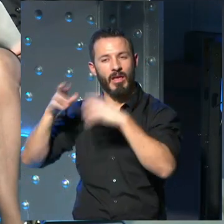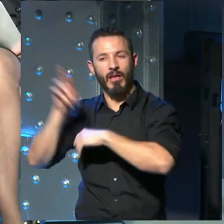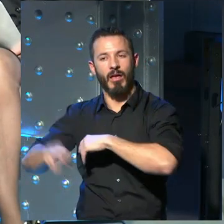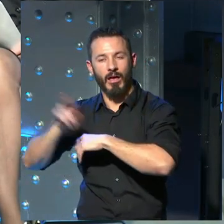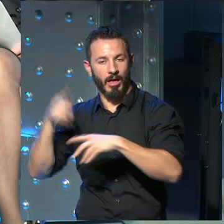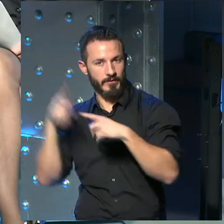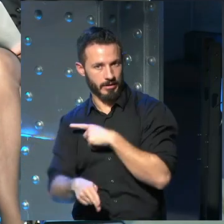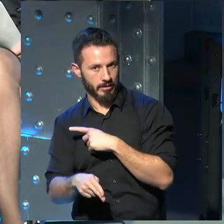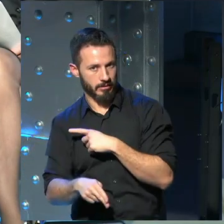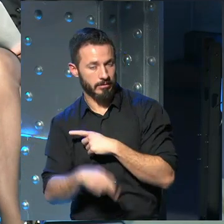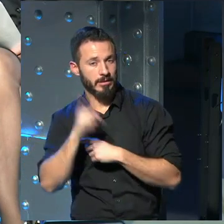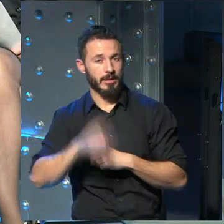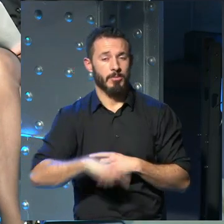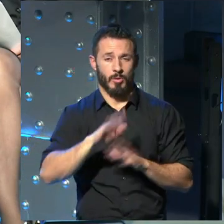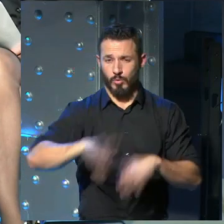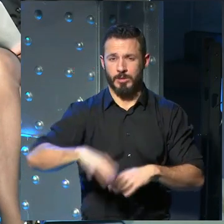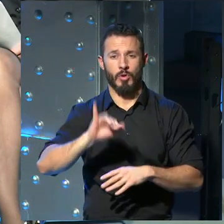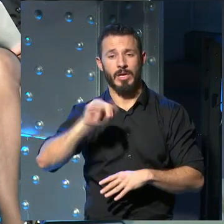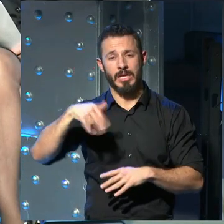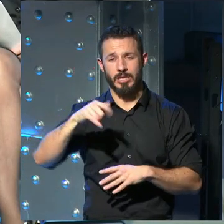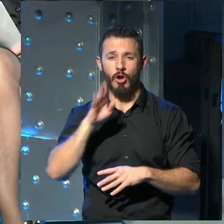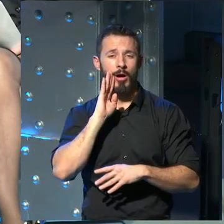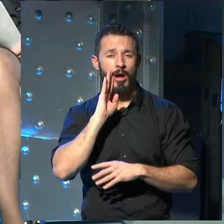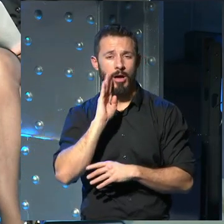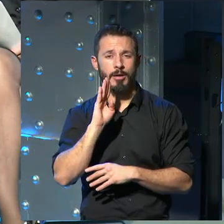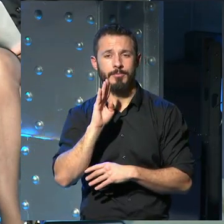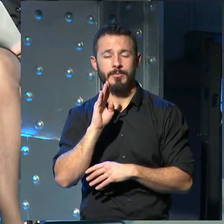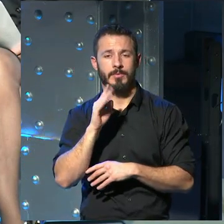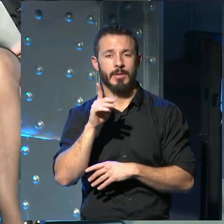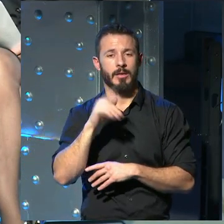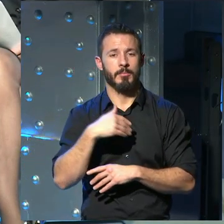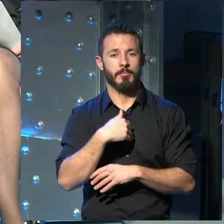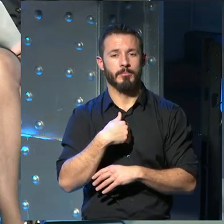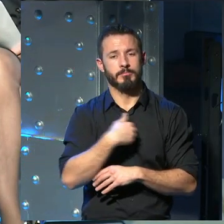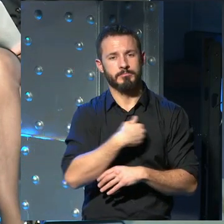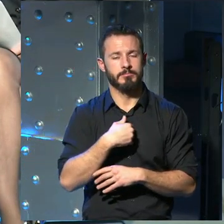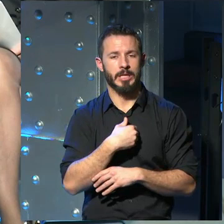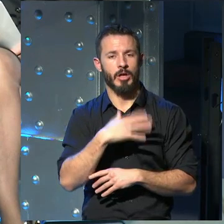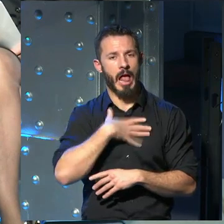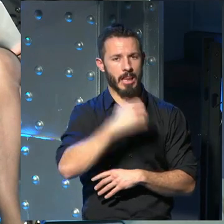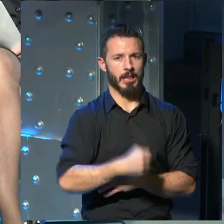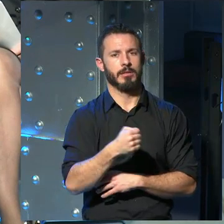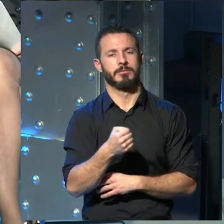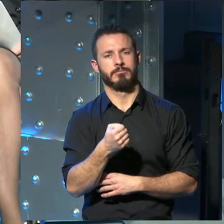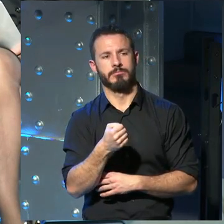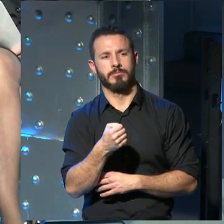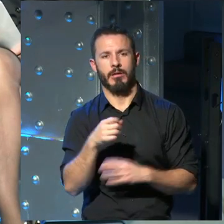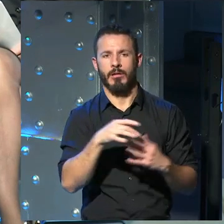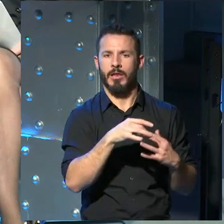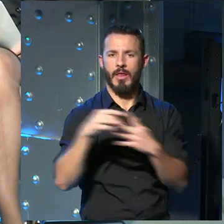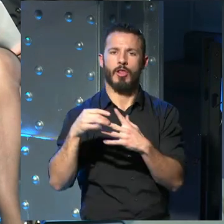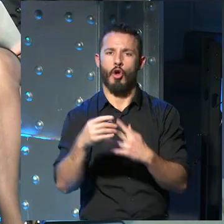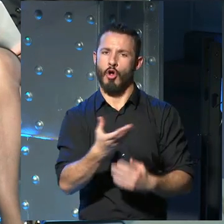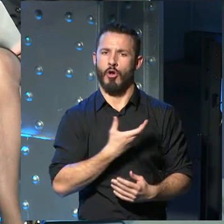y lo ha comentado Íñigo, yo creo que el papel también de los alcaldes, del liderazgo